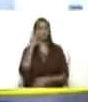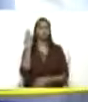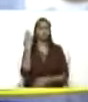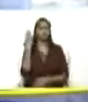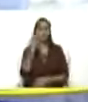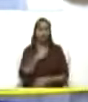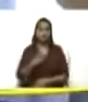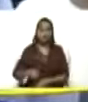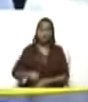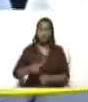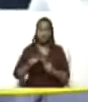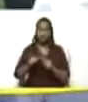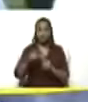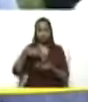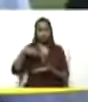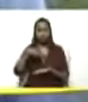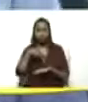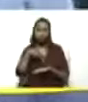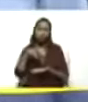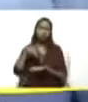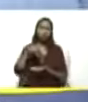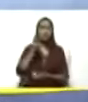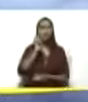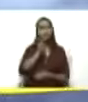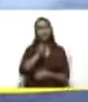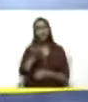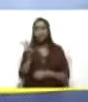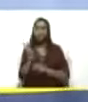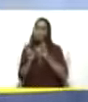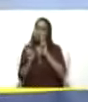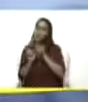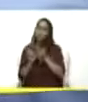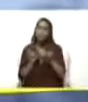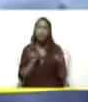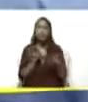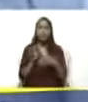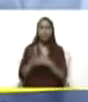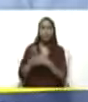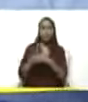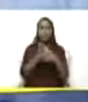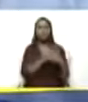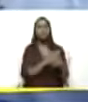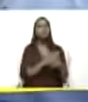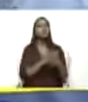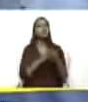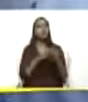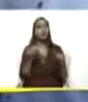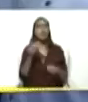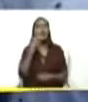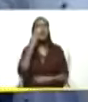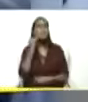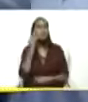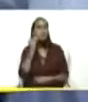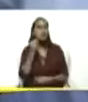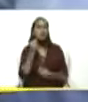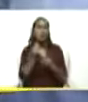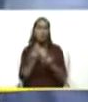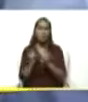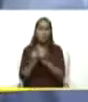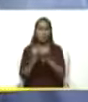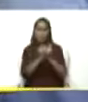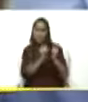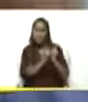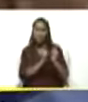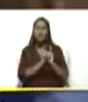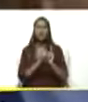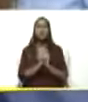Maduro compartiendo, supervisando cada una de estas experiencias que hablan precisamente de esta Venezuela que se